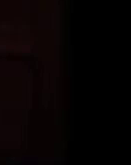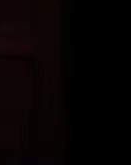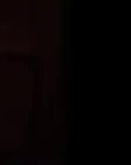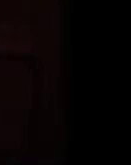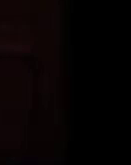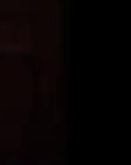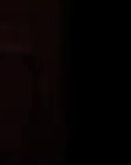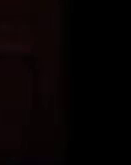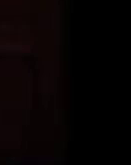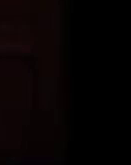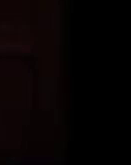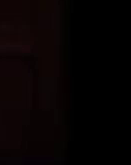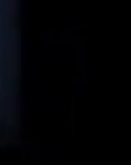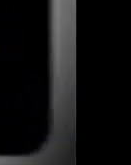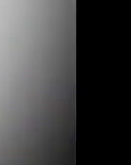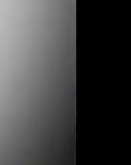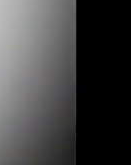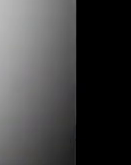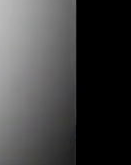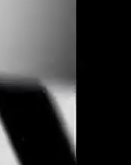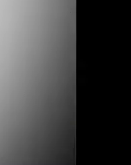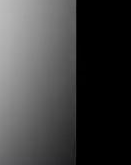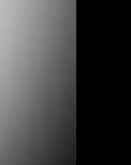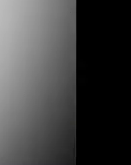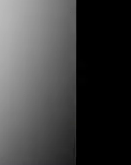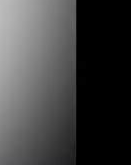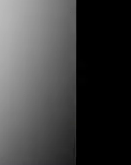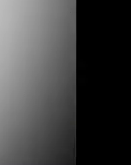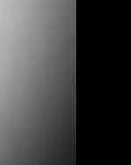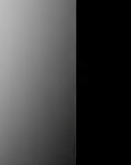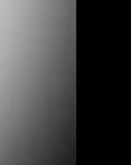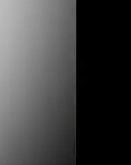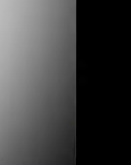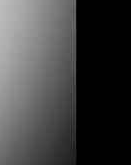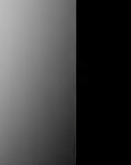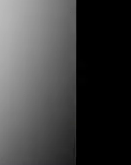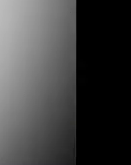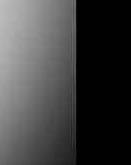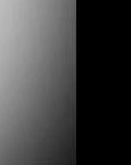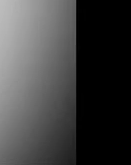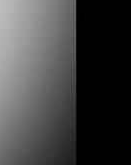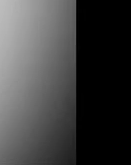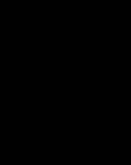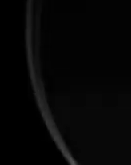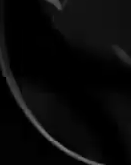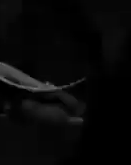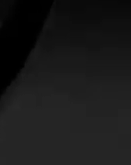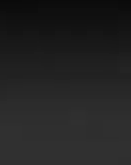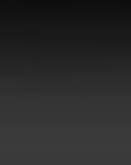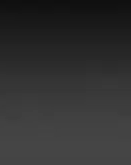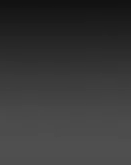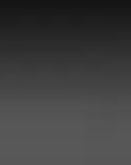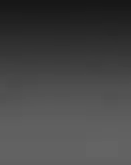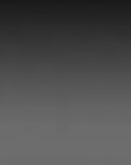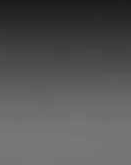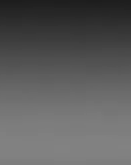días de Don Rafael. Para aquella fecha, se contaba solo con la mitad.